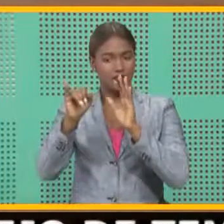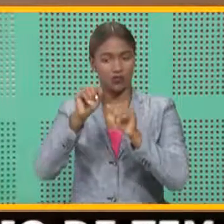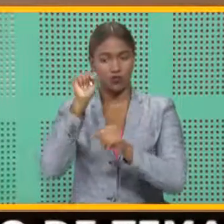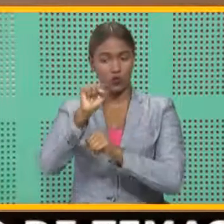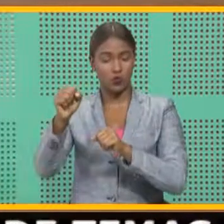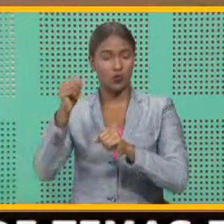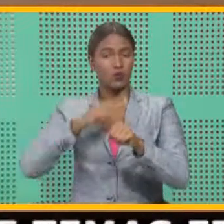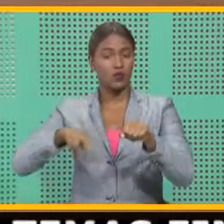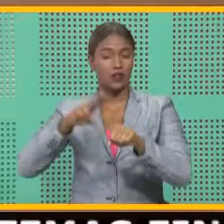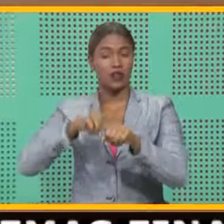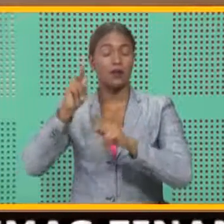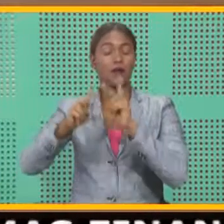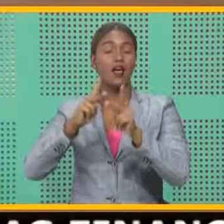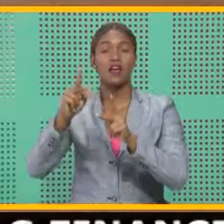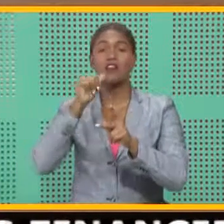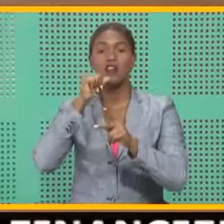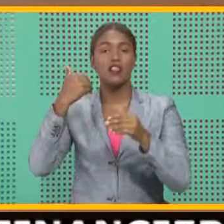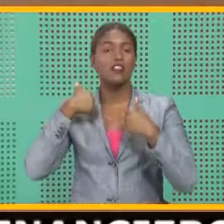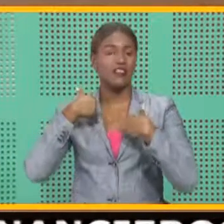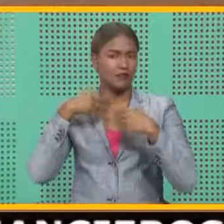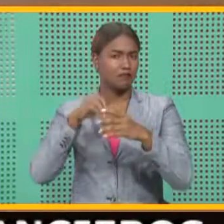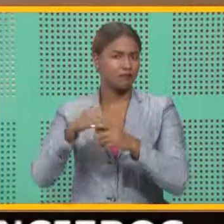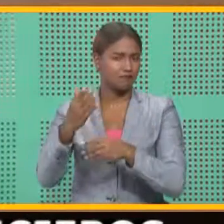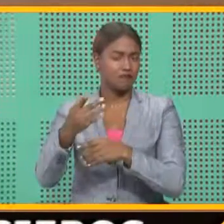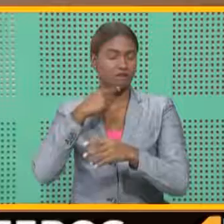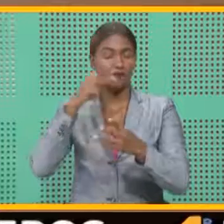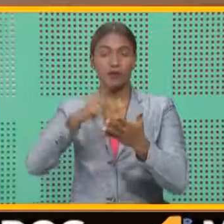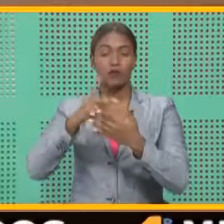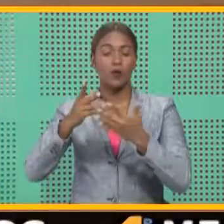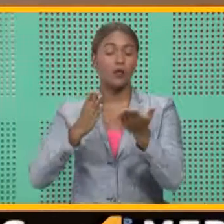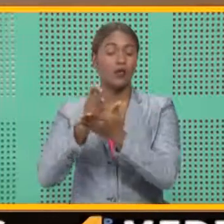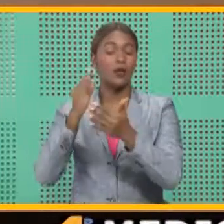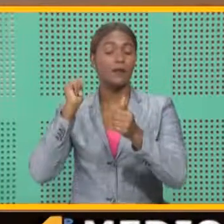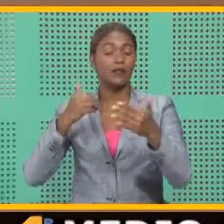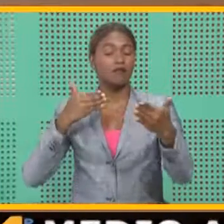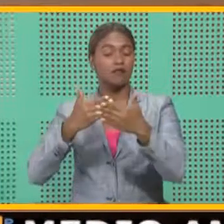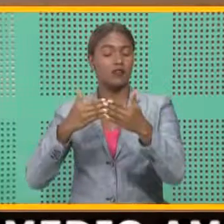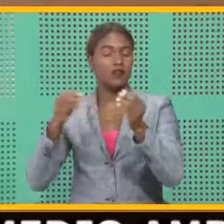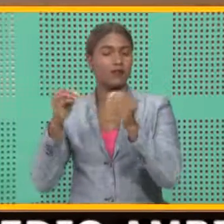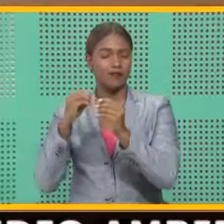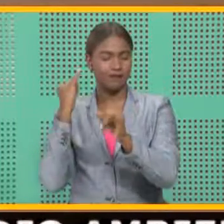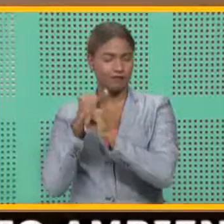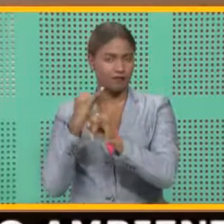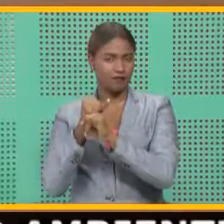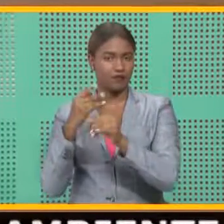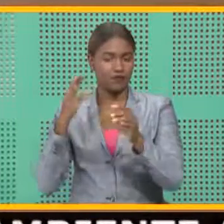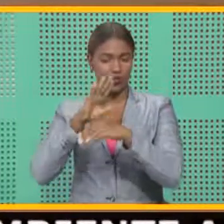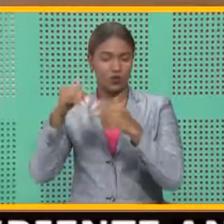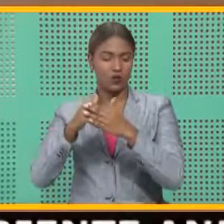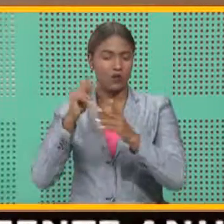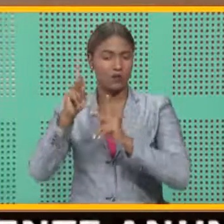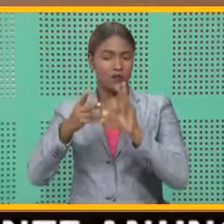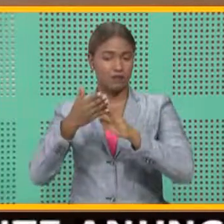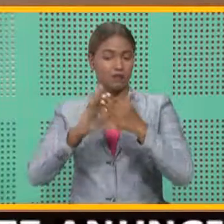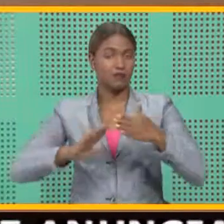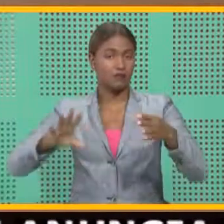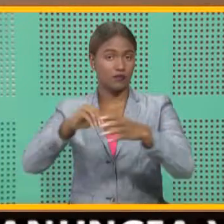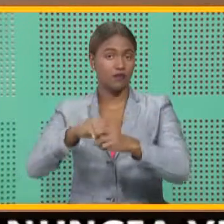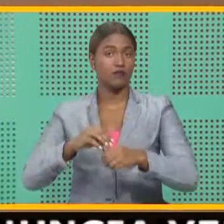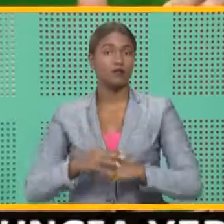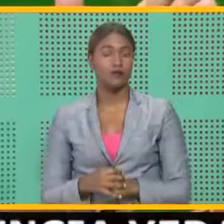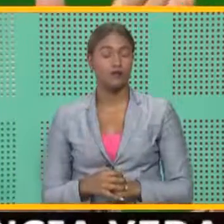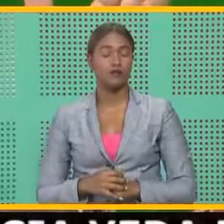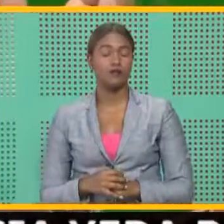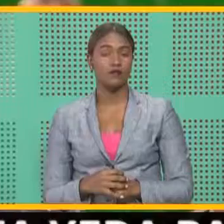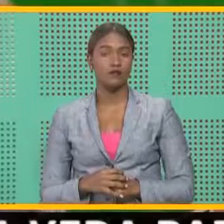de salud a las personas que no lo tienen. Este programa permite acercar más las instituciones a todas las comunidades.